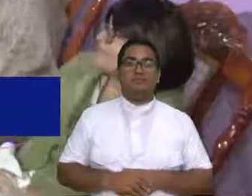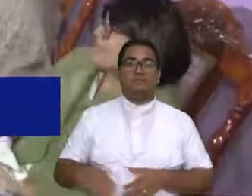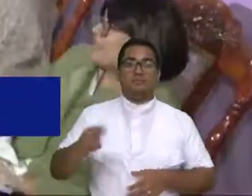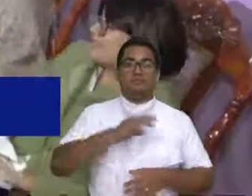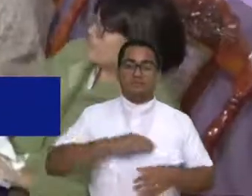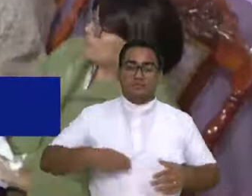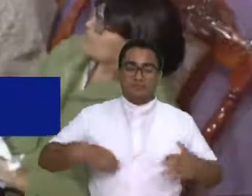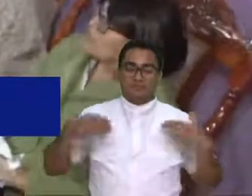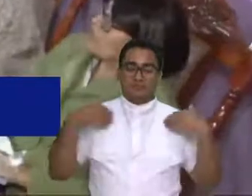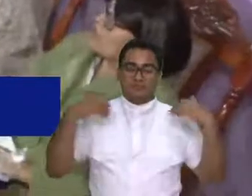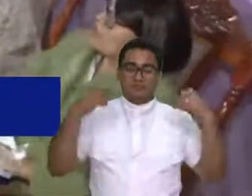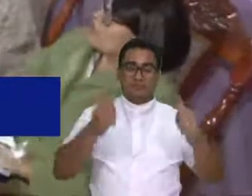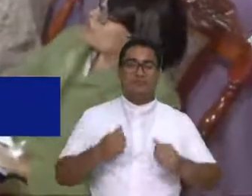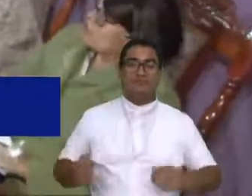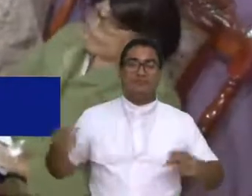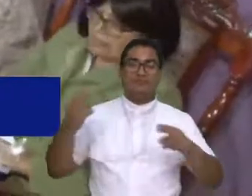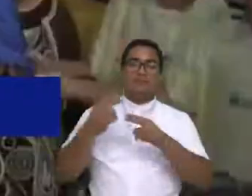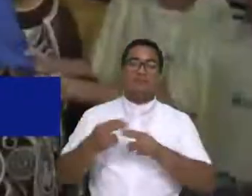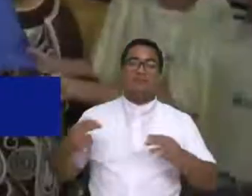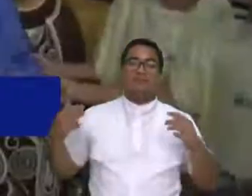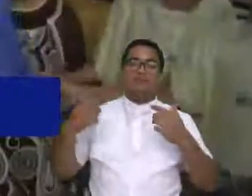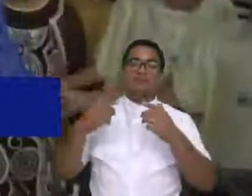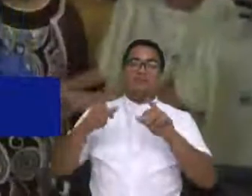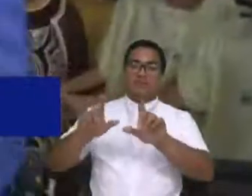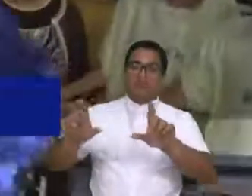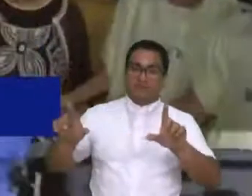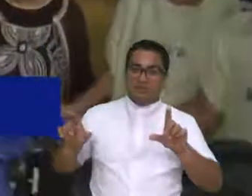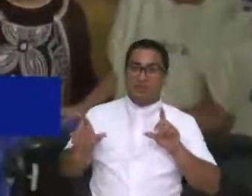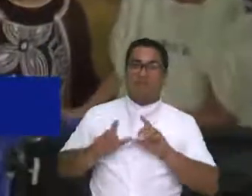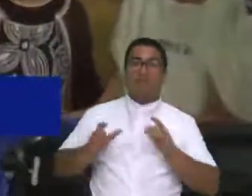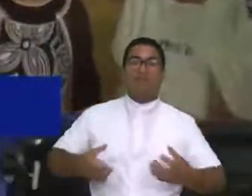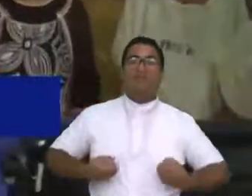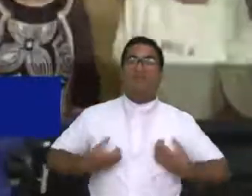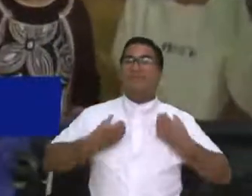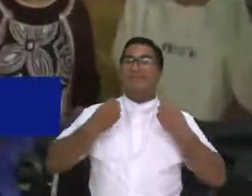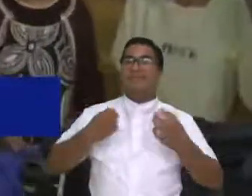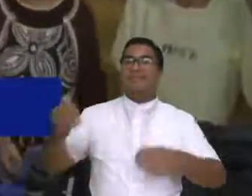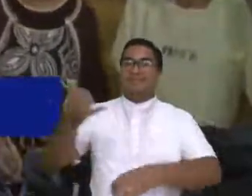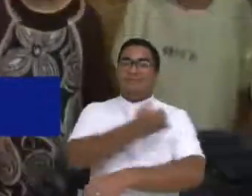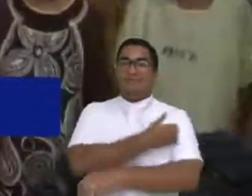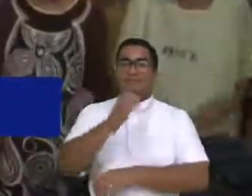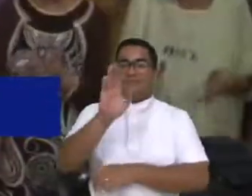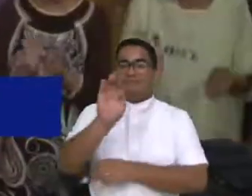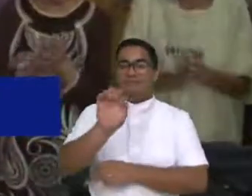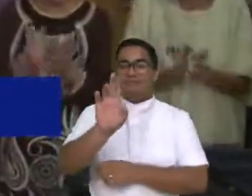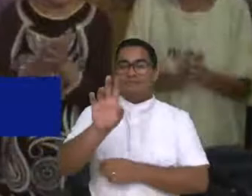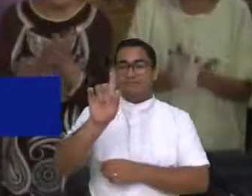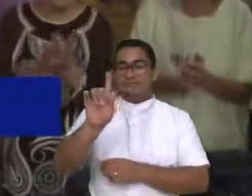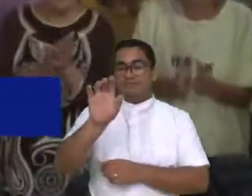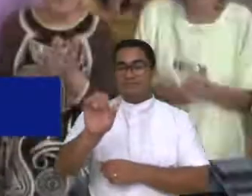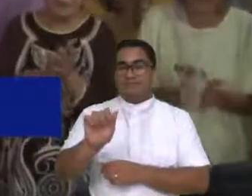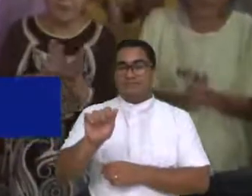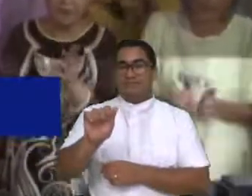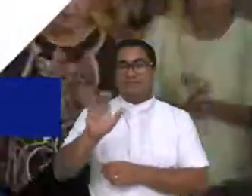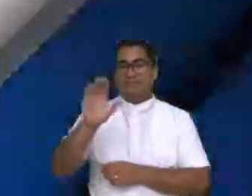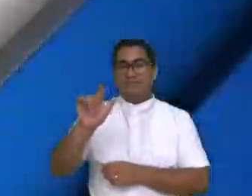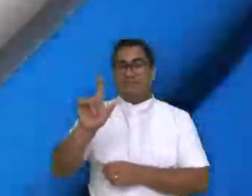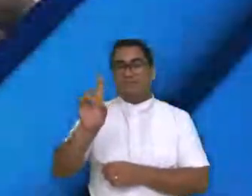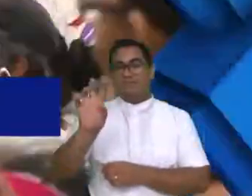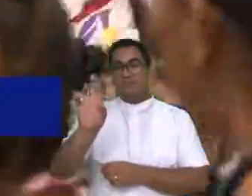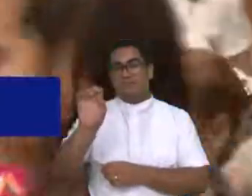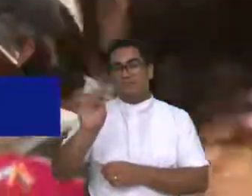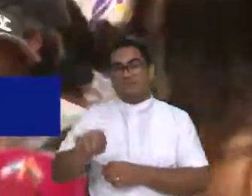Ministerio de Salud nombra sala oncológica en el Hospital Berta Calderón, Dr. Clemente Guido.